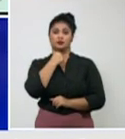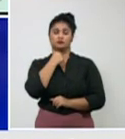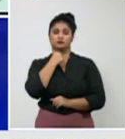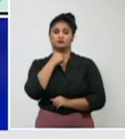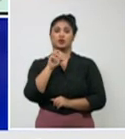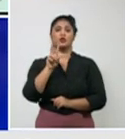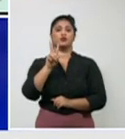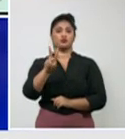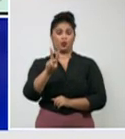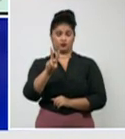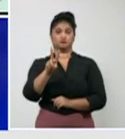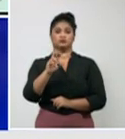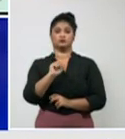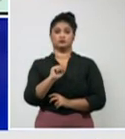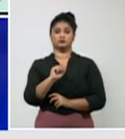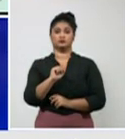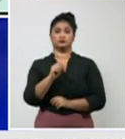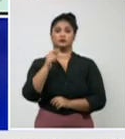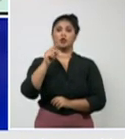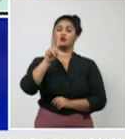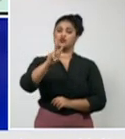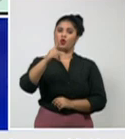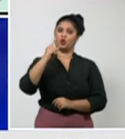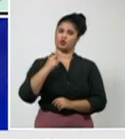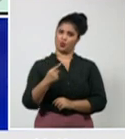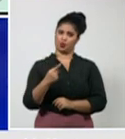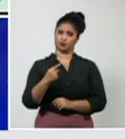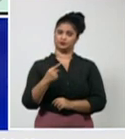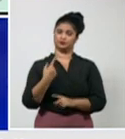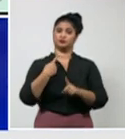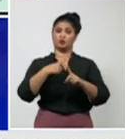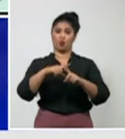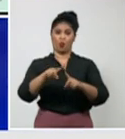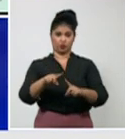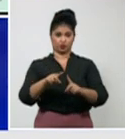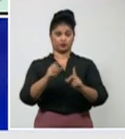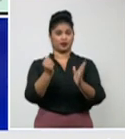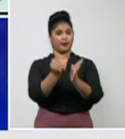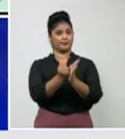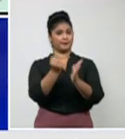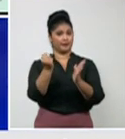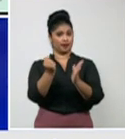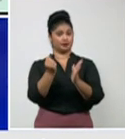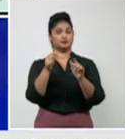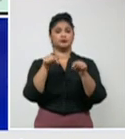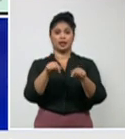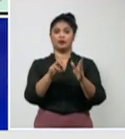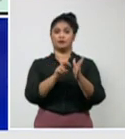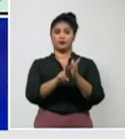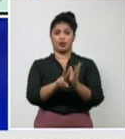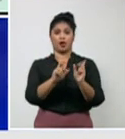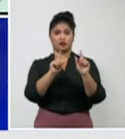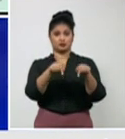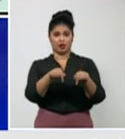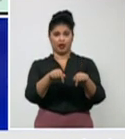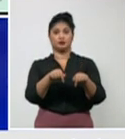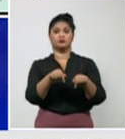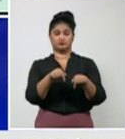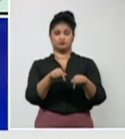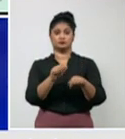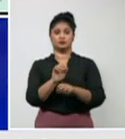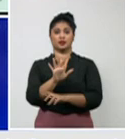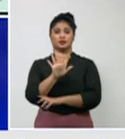Bolivia 2 y de Majagua 1. Los 8 casos confirmados de la provincia de Camagüey, pues del municipio Cabecera.